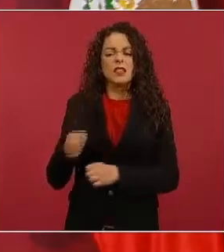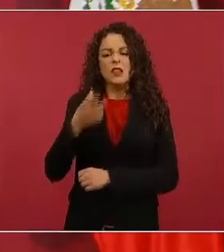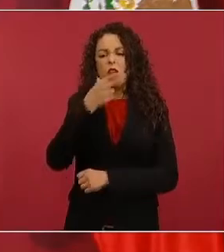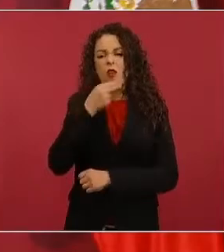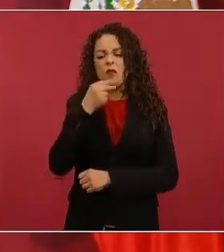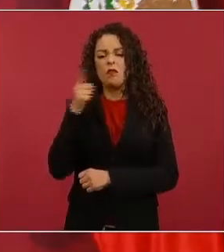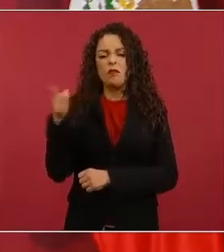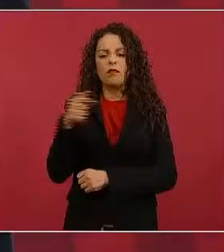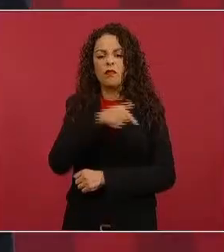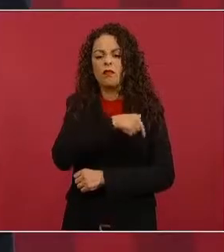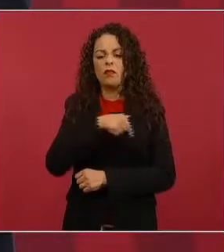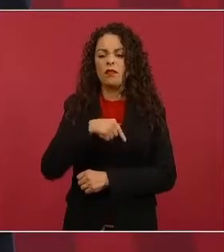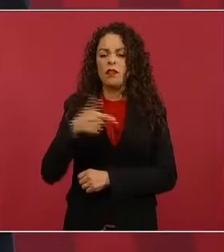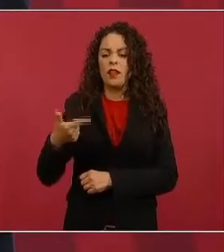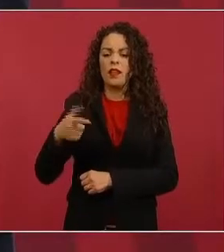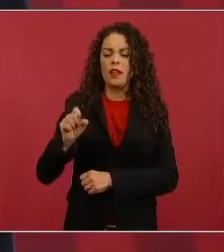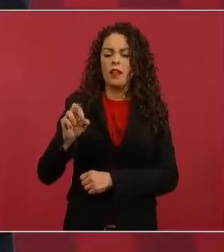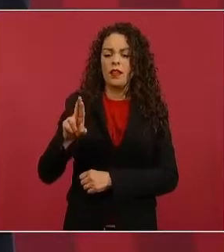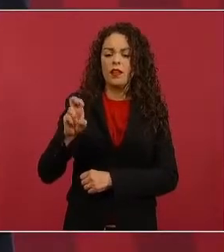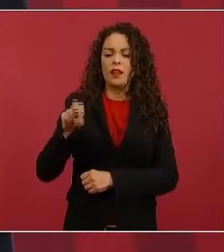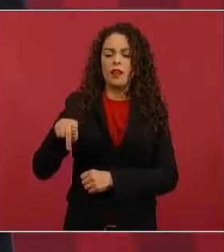gerente